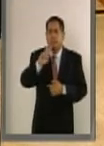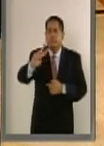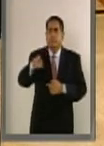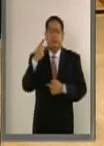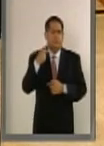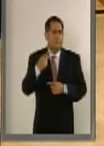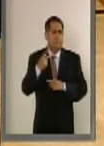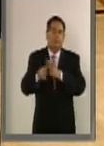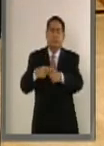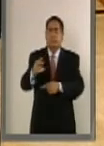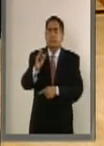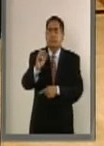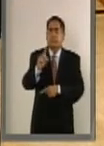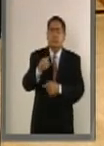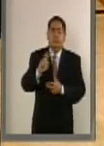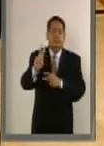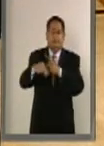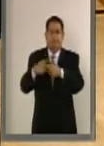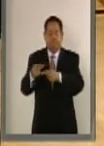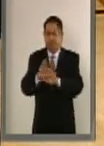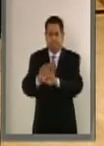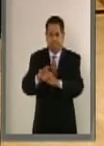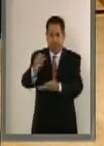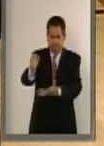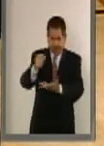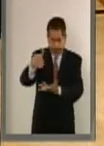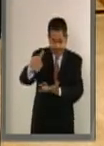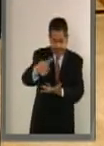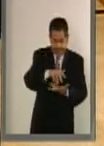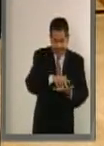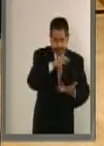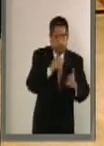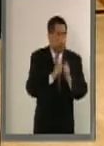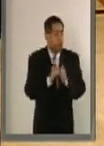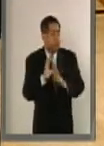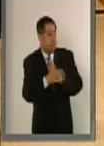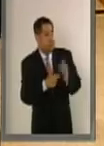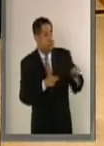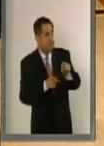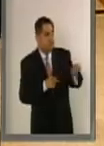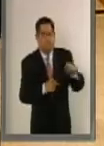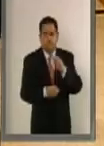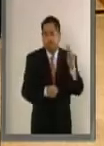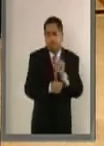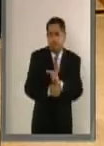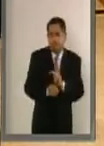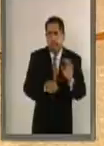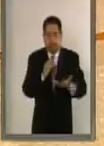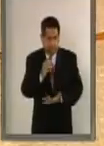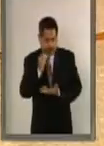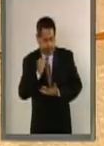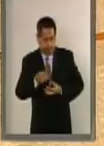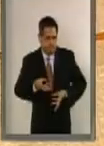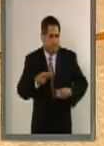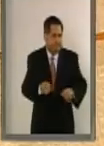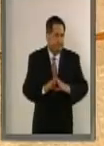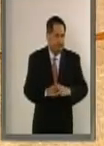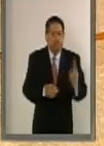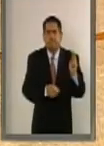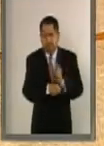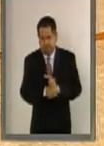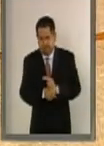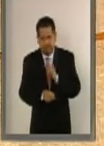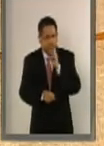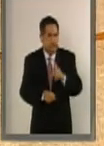Fonden y sí por un comité de acompañamiento ciudadano para el ejercicio de estos recursos. Este